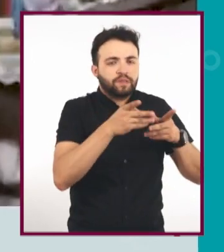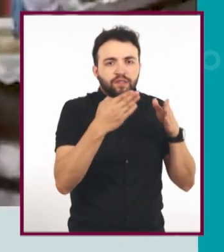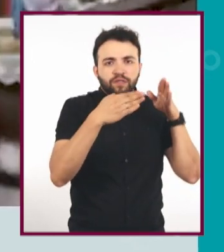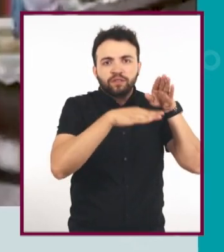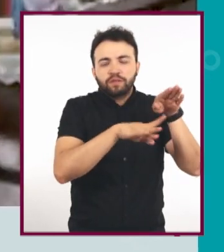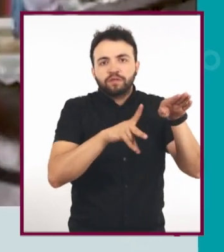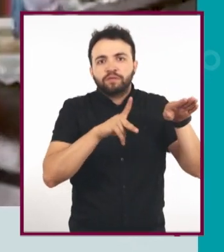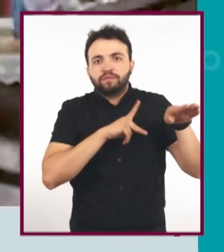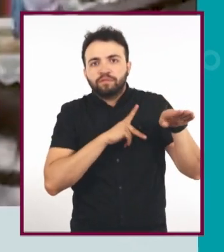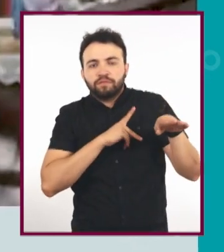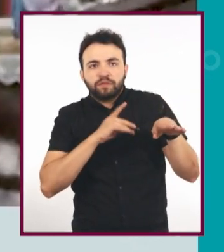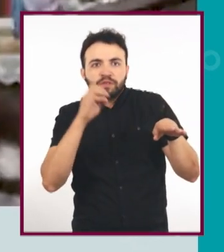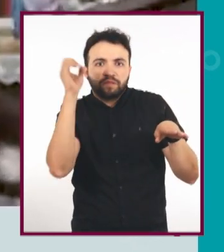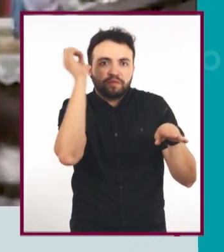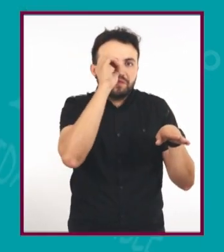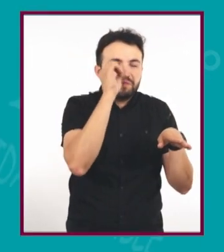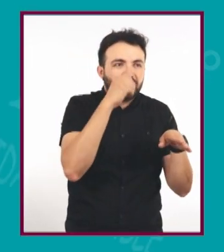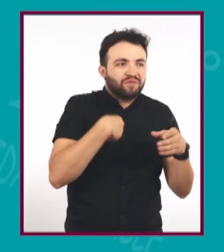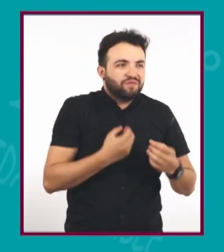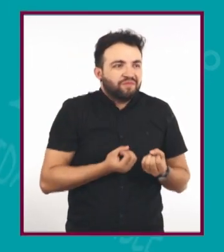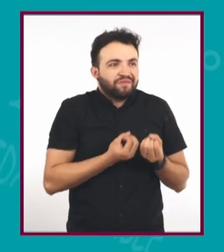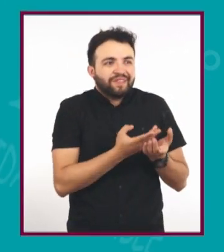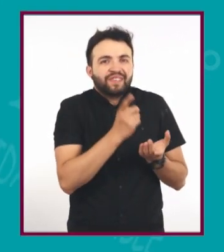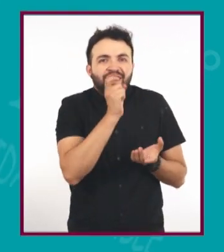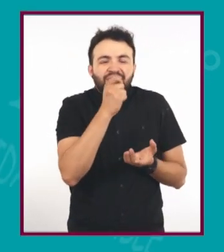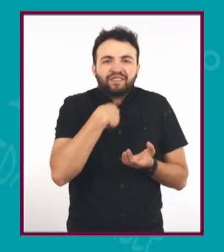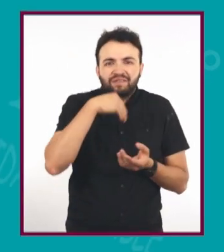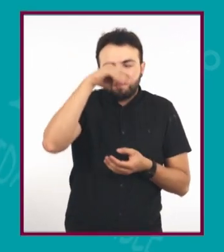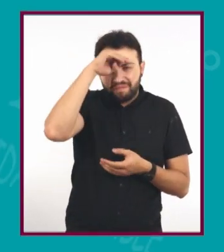una farmacia o en un centro de salud.